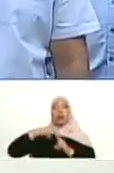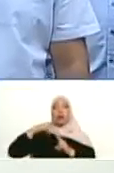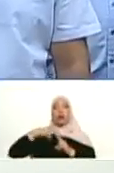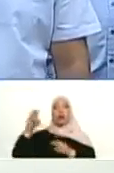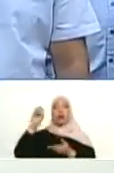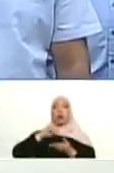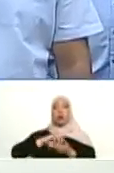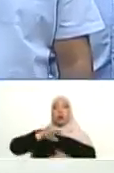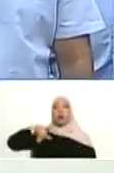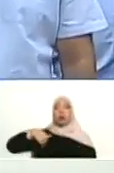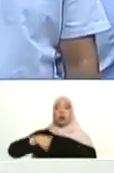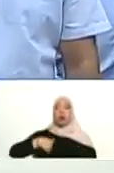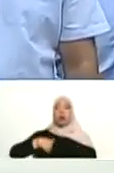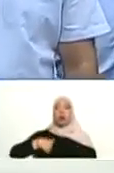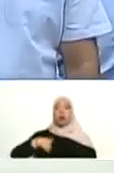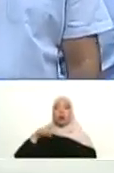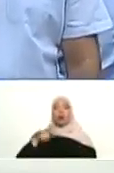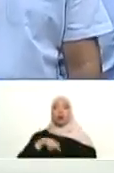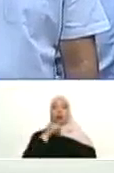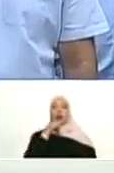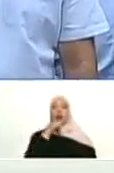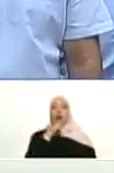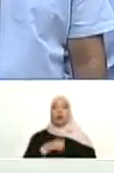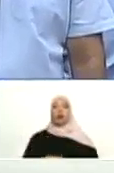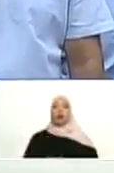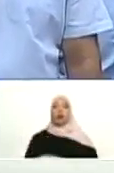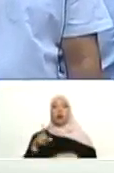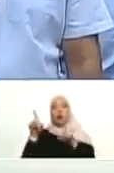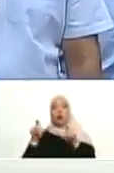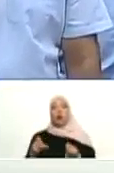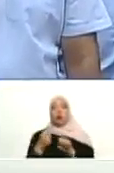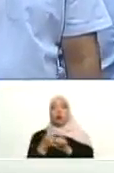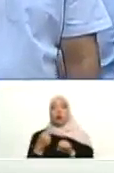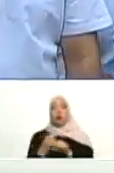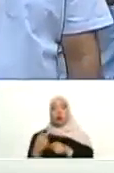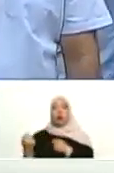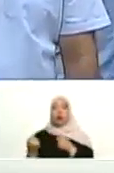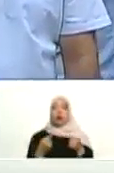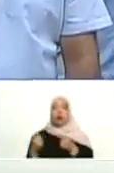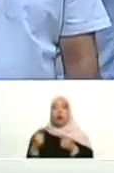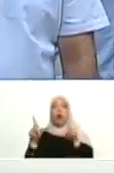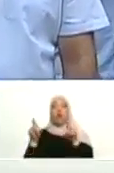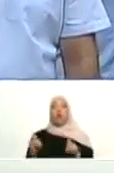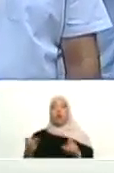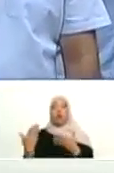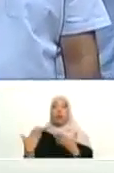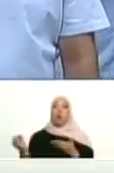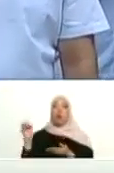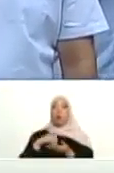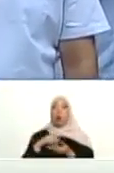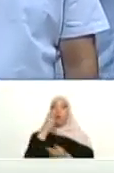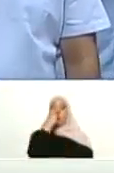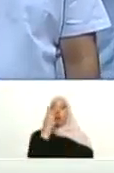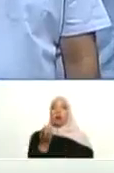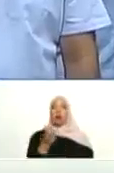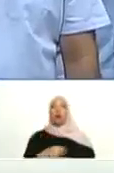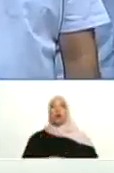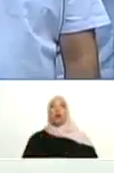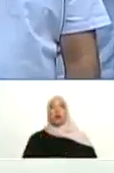allá, Freddy, para lo que hablamos. Está aprobado todo lo que hablamos, ya sabes. Pronto estoy por allá otra vez. Que Dios